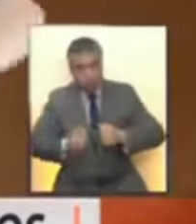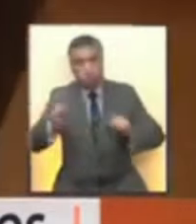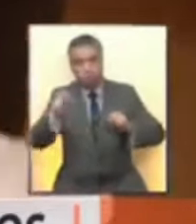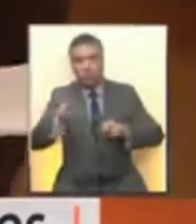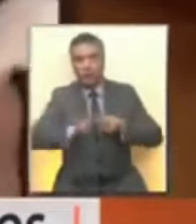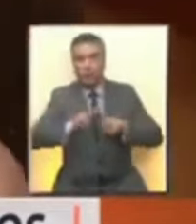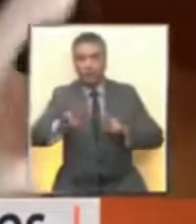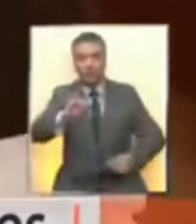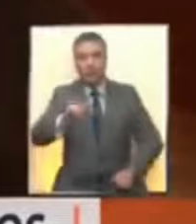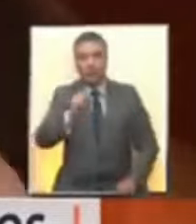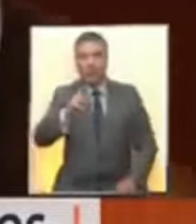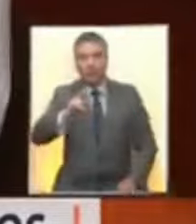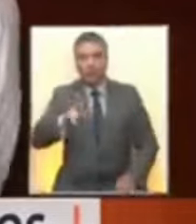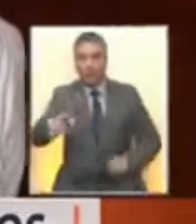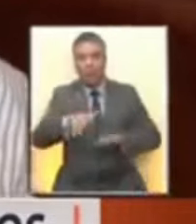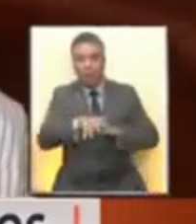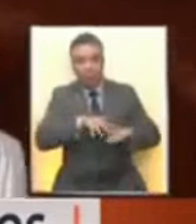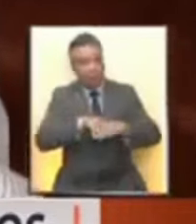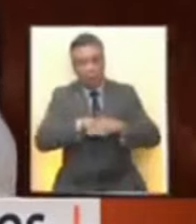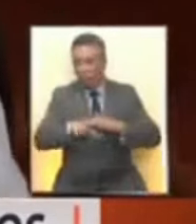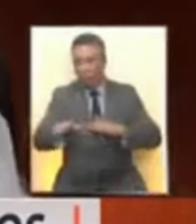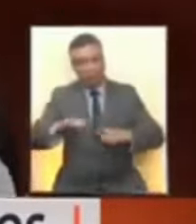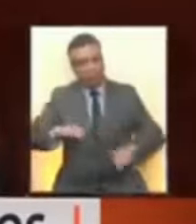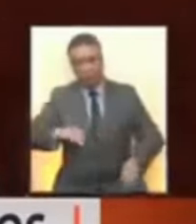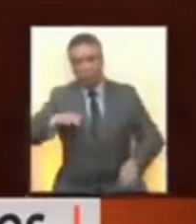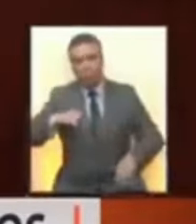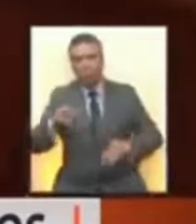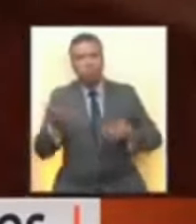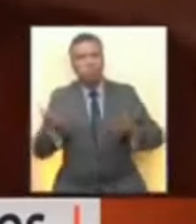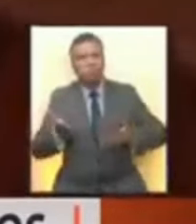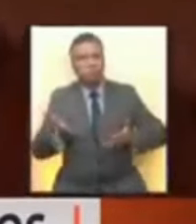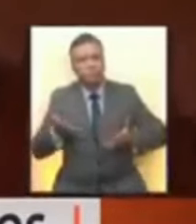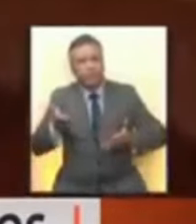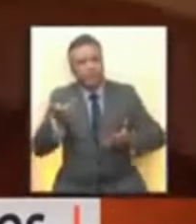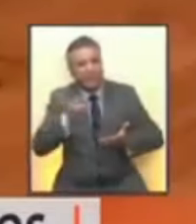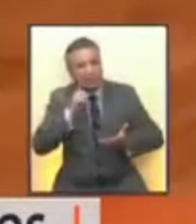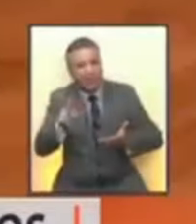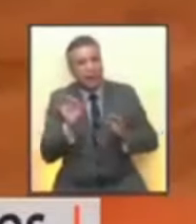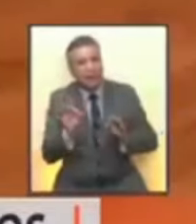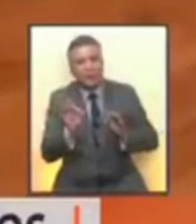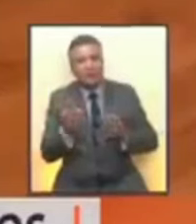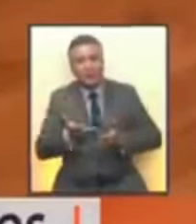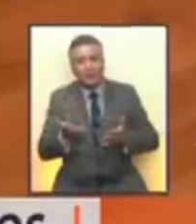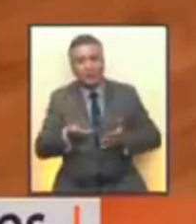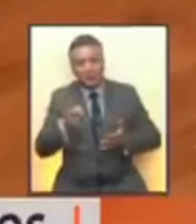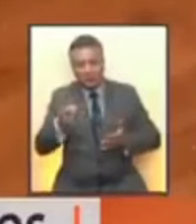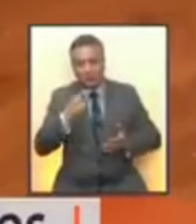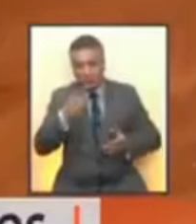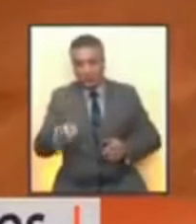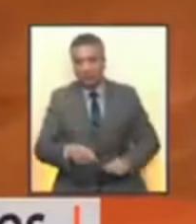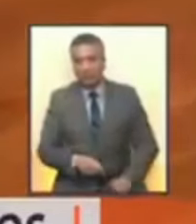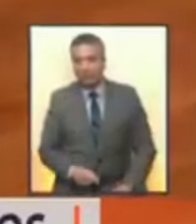Jorge. Y estos guantes son su orgullo. Se preguntará, ¿qué tienen de especial esto?